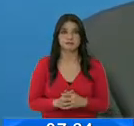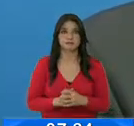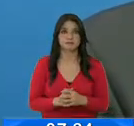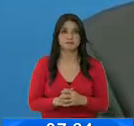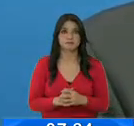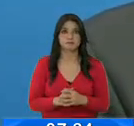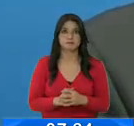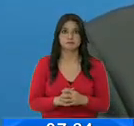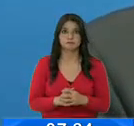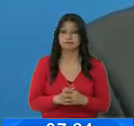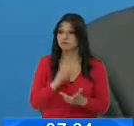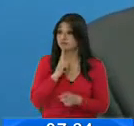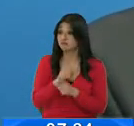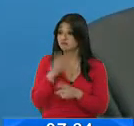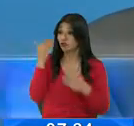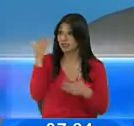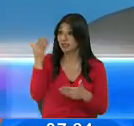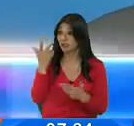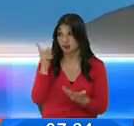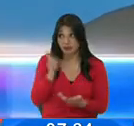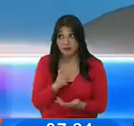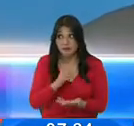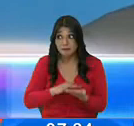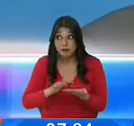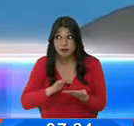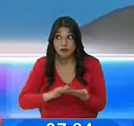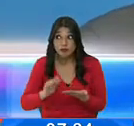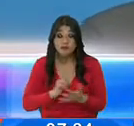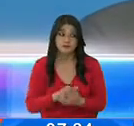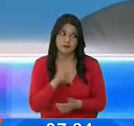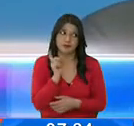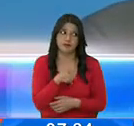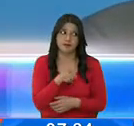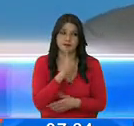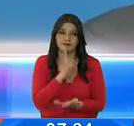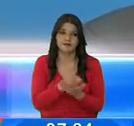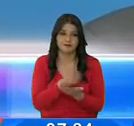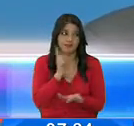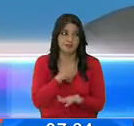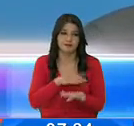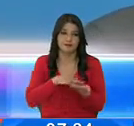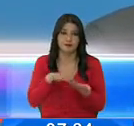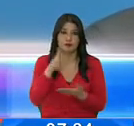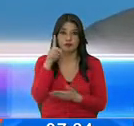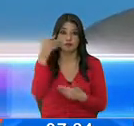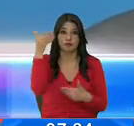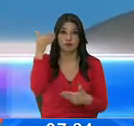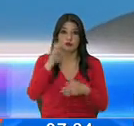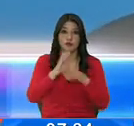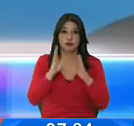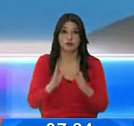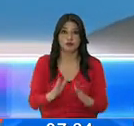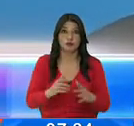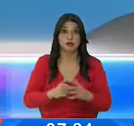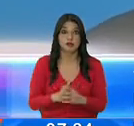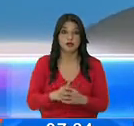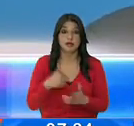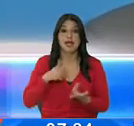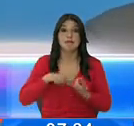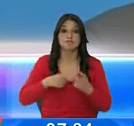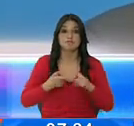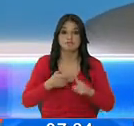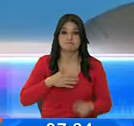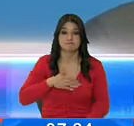de los políticos deberían deberían haber y aquí sí tenemos que mencionar a un político ecuatoriano que era amigo de mi padre